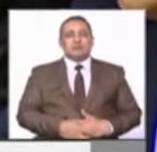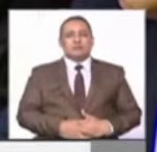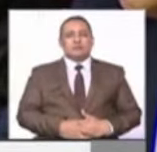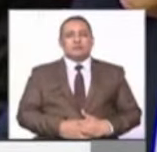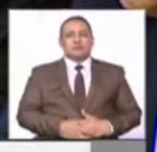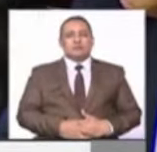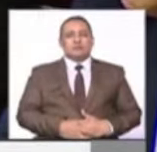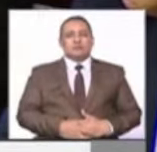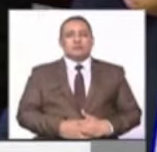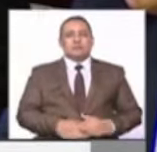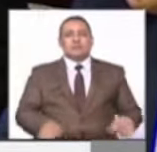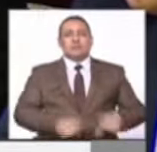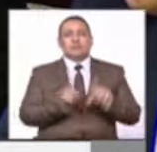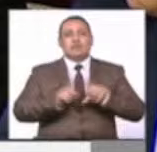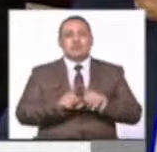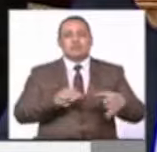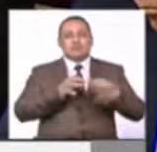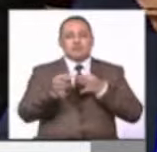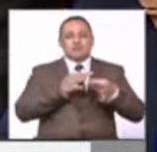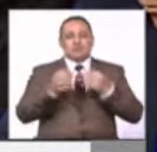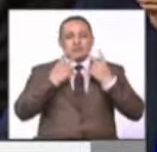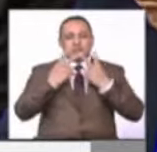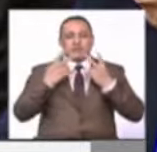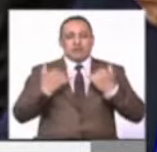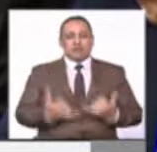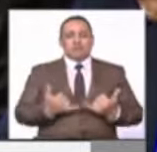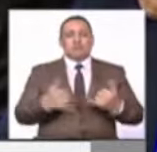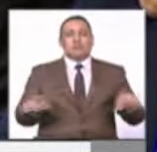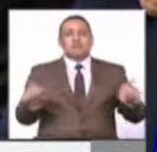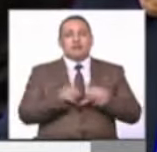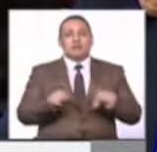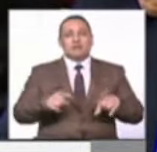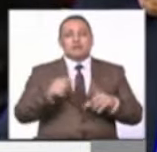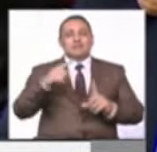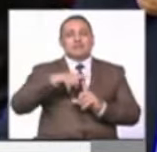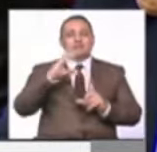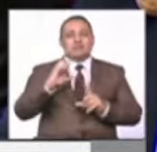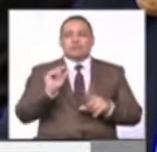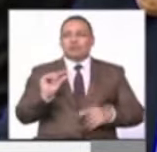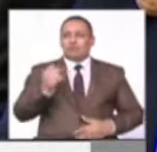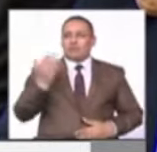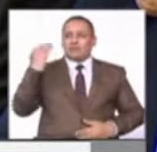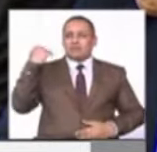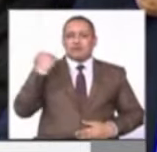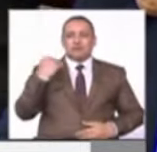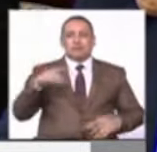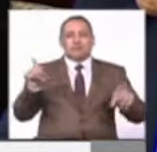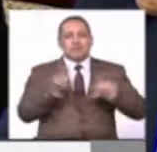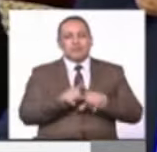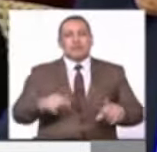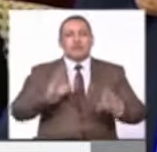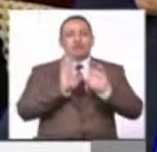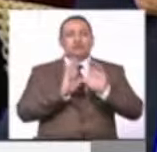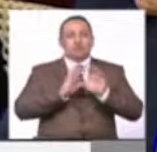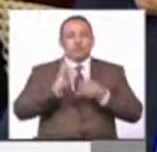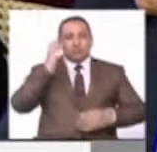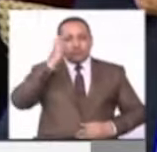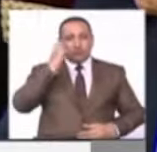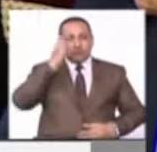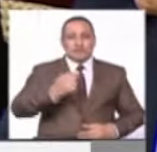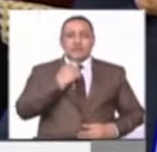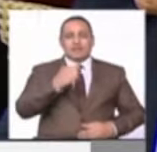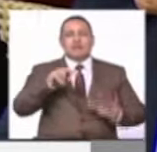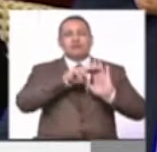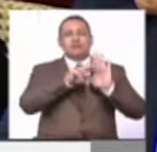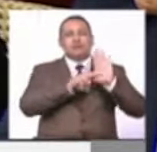se ya lo dijo el actual tribunal constitucional Hace unos días la Constitución es una